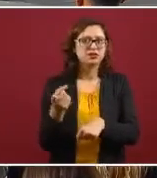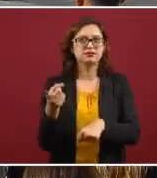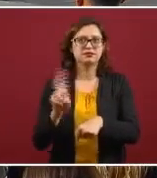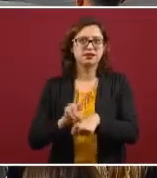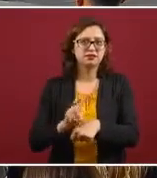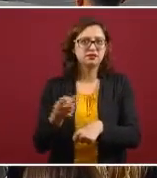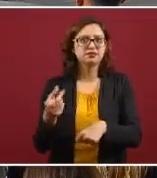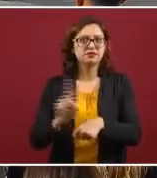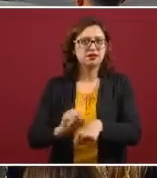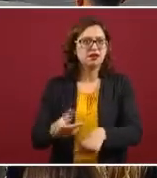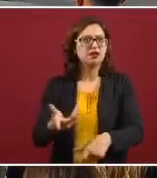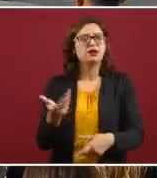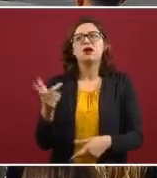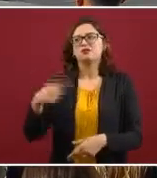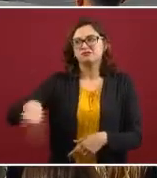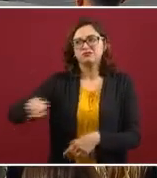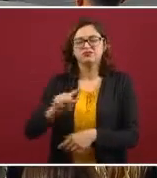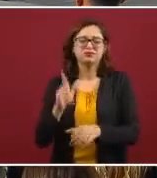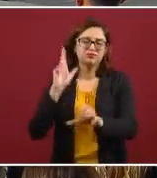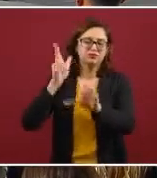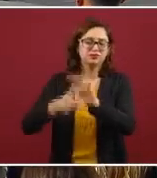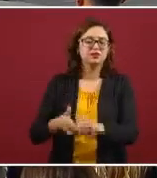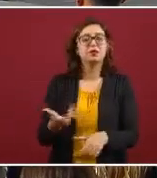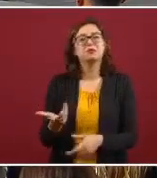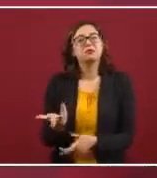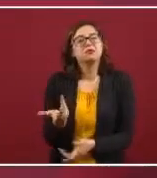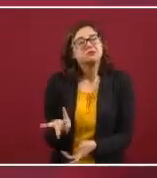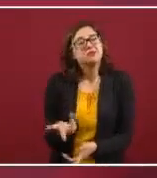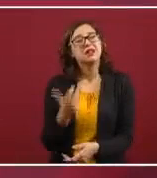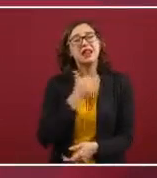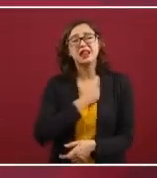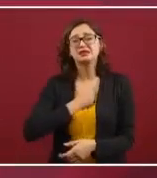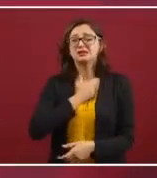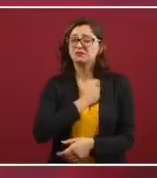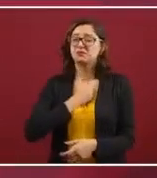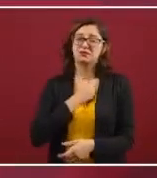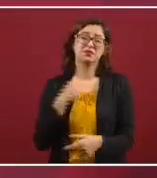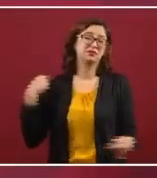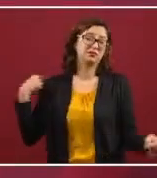en las últimas construcciones de los años 90 y las de